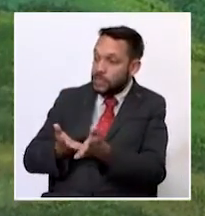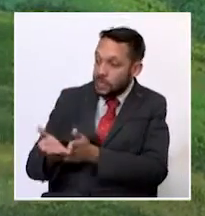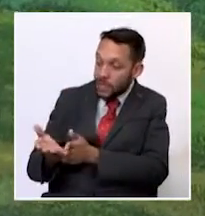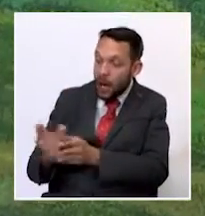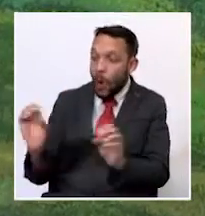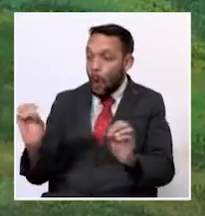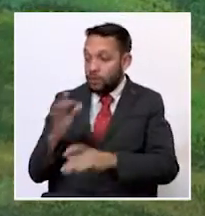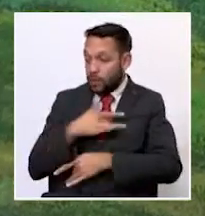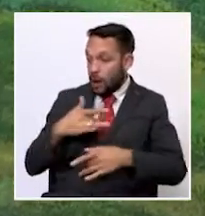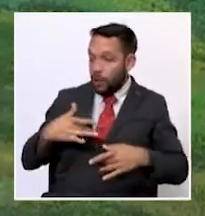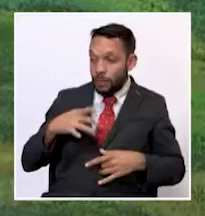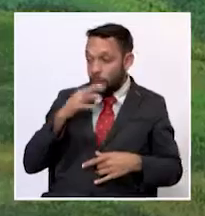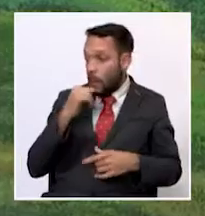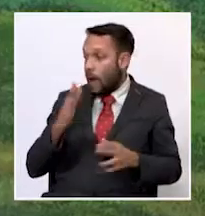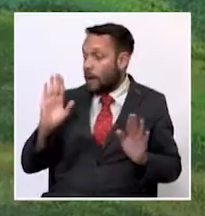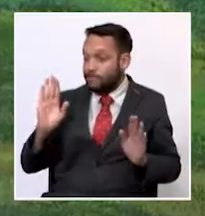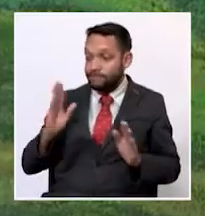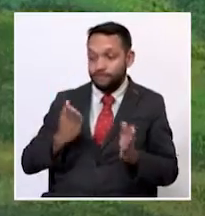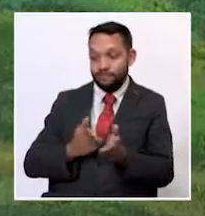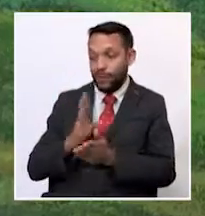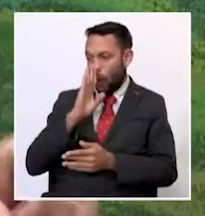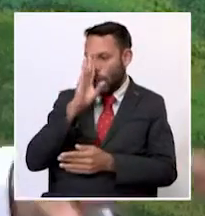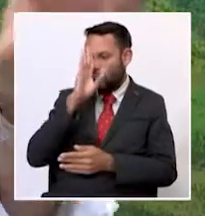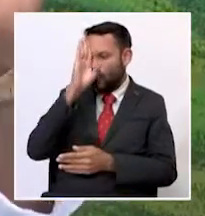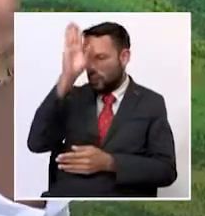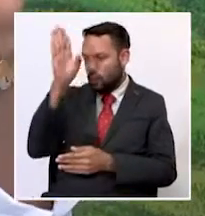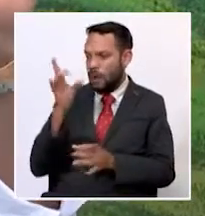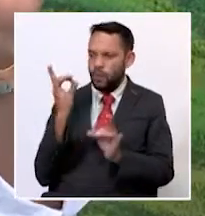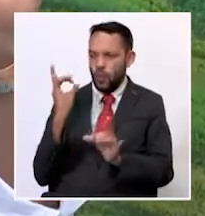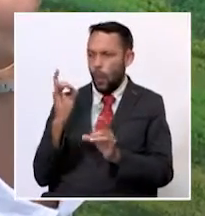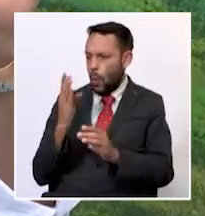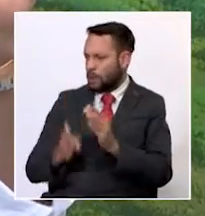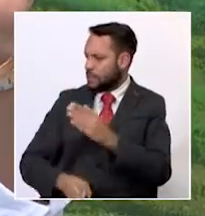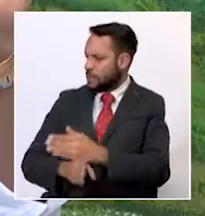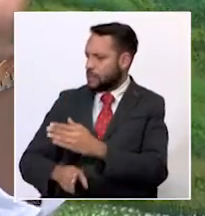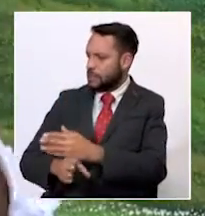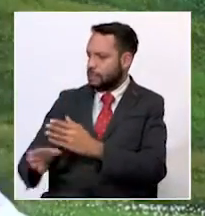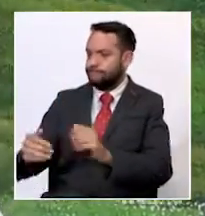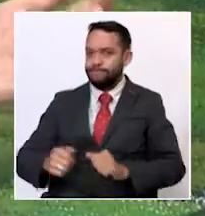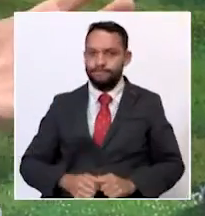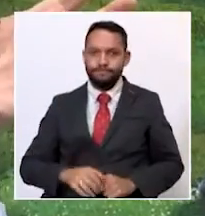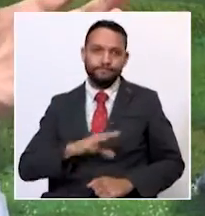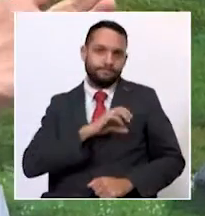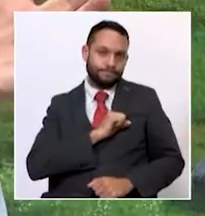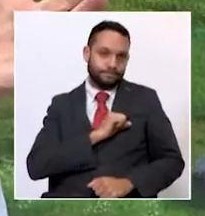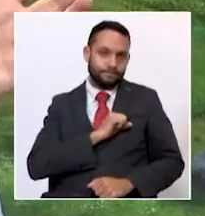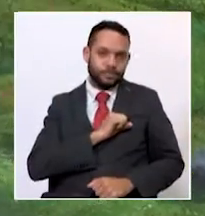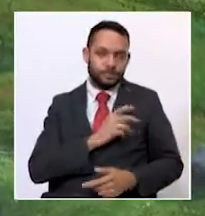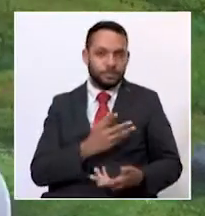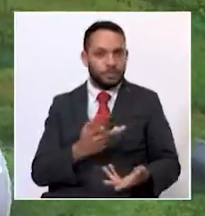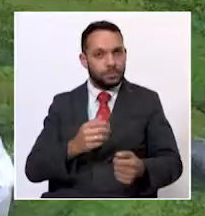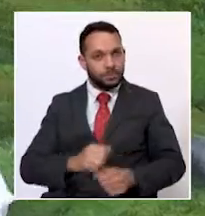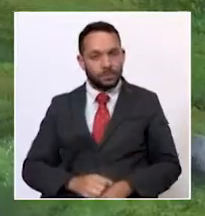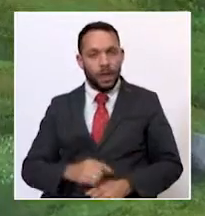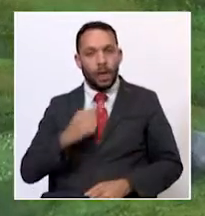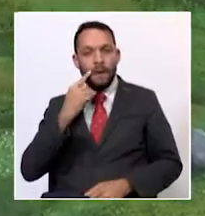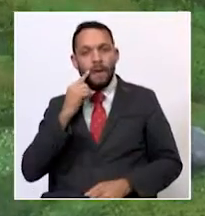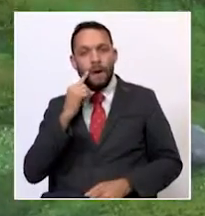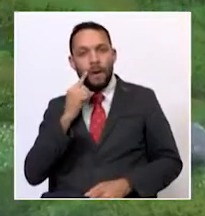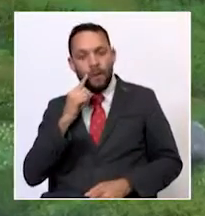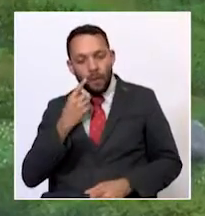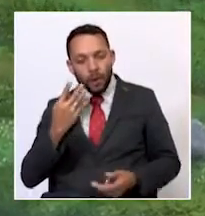tiene tratamiento, o acostúmbrese a vivir con lo que tiene, o aguántese ese dolor. Pues no. Y por eso